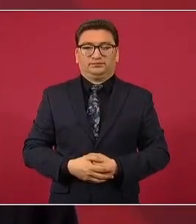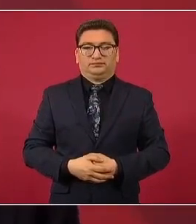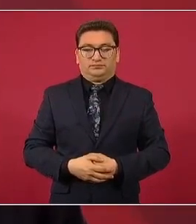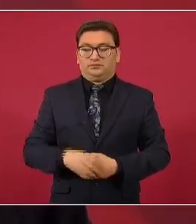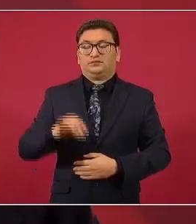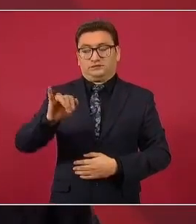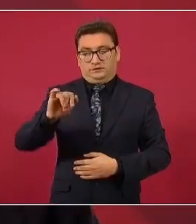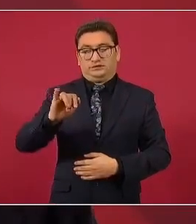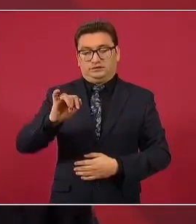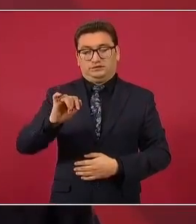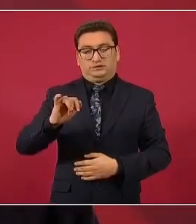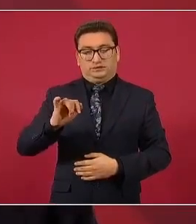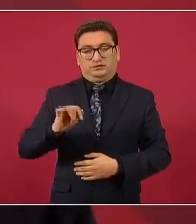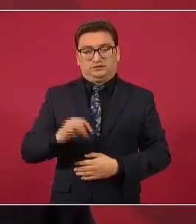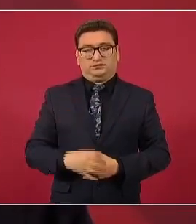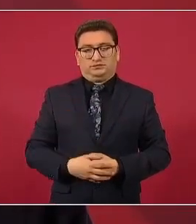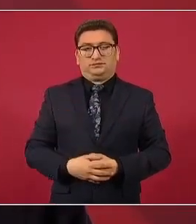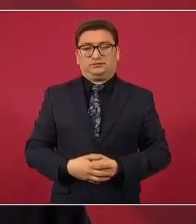Sí, porque